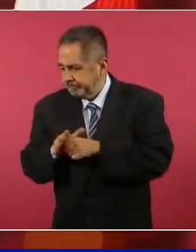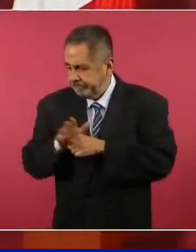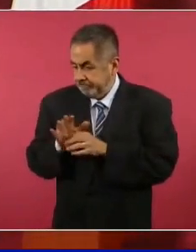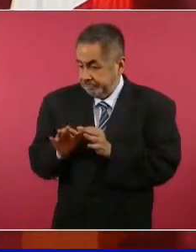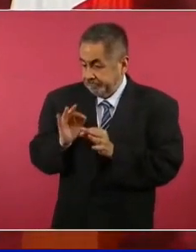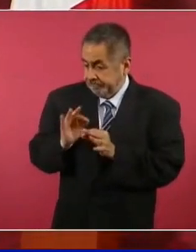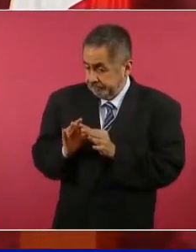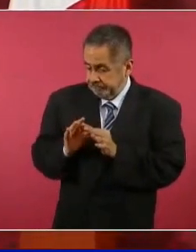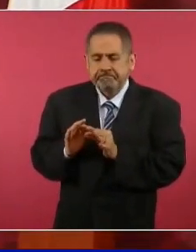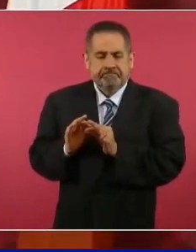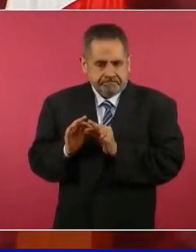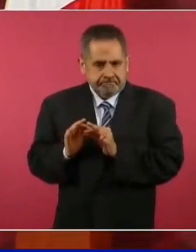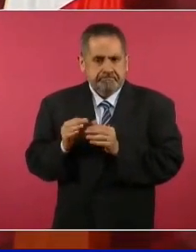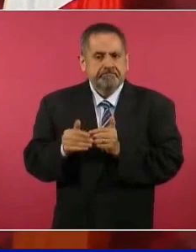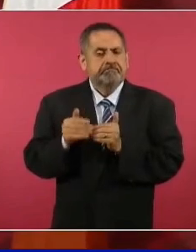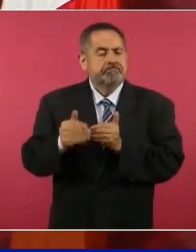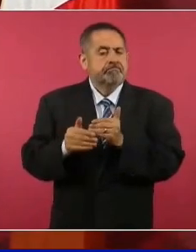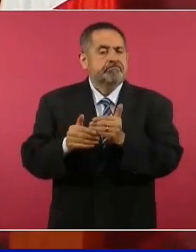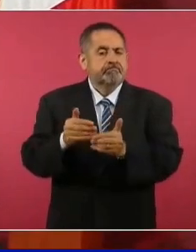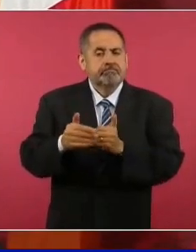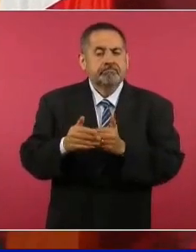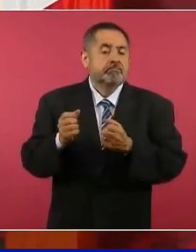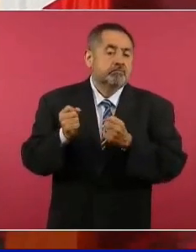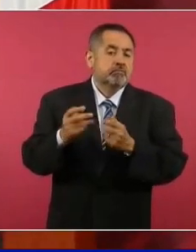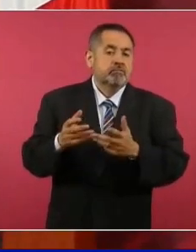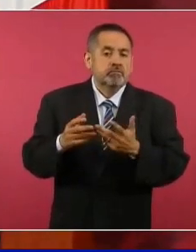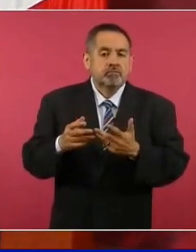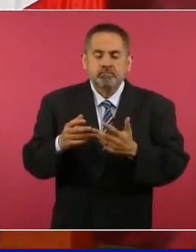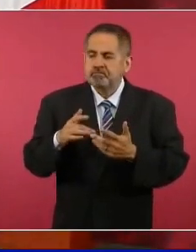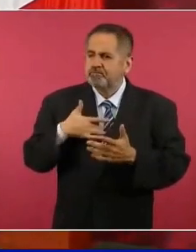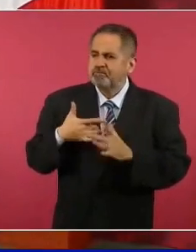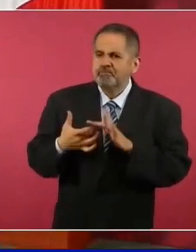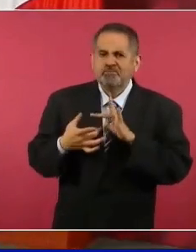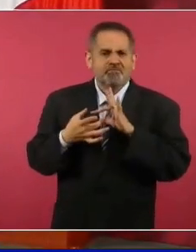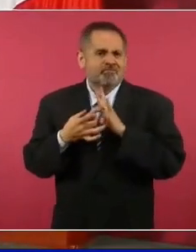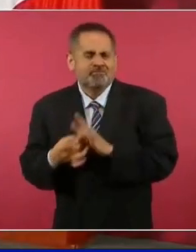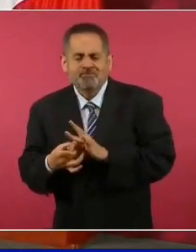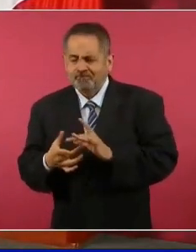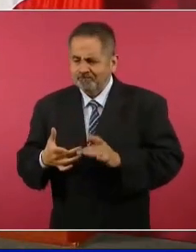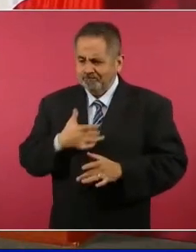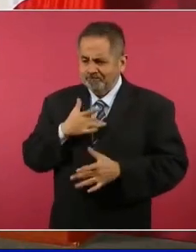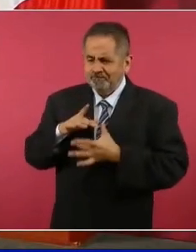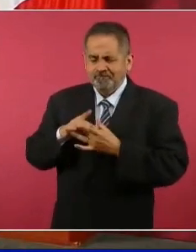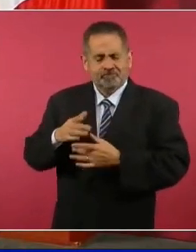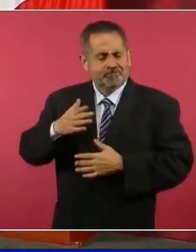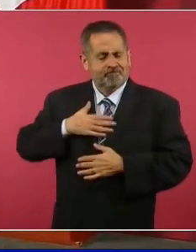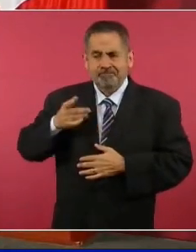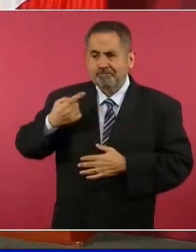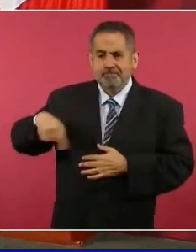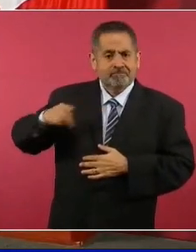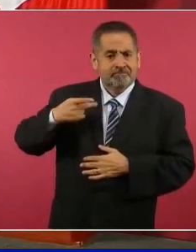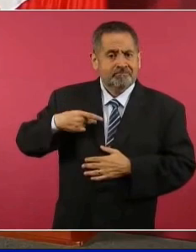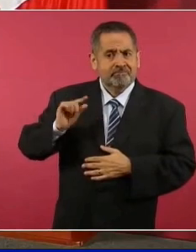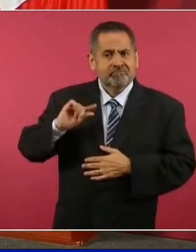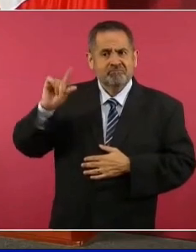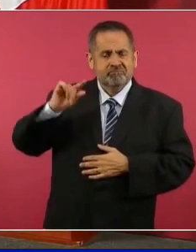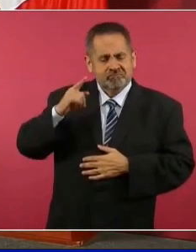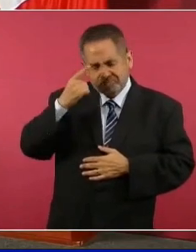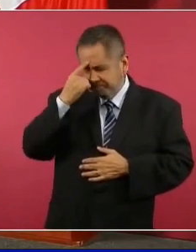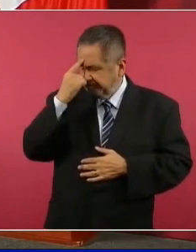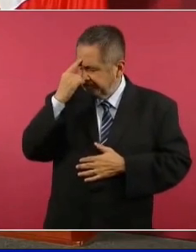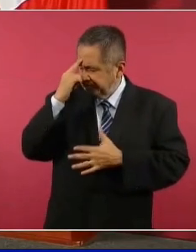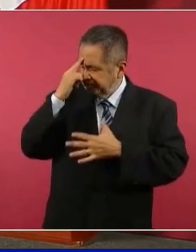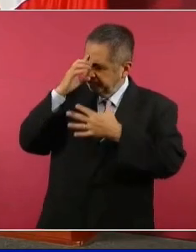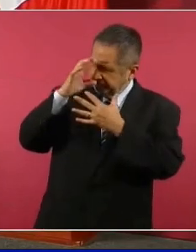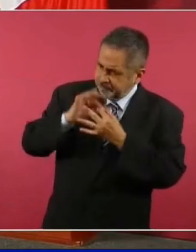y que haya mucha mística en el servidor público, porque